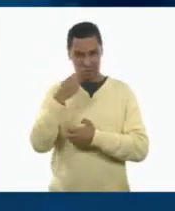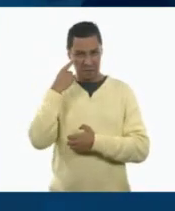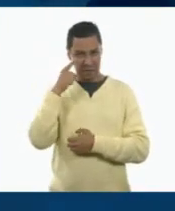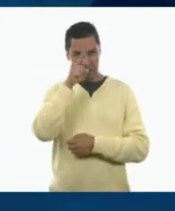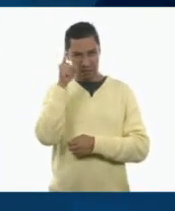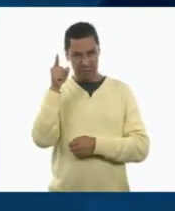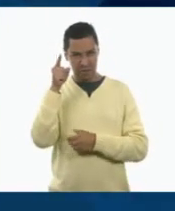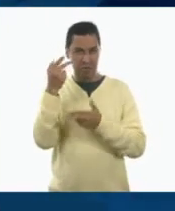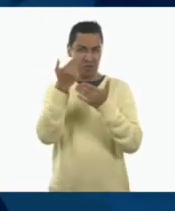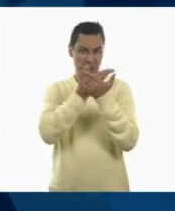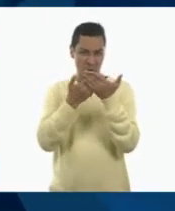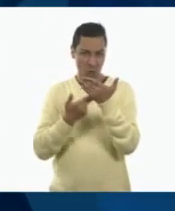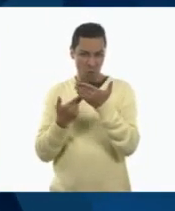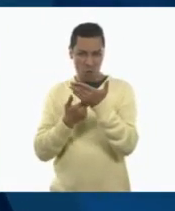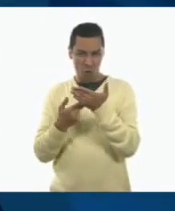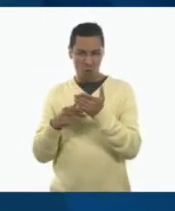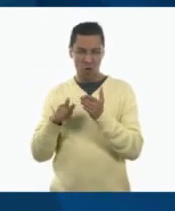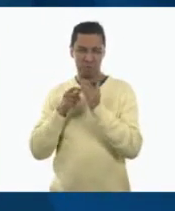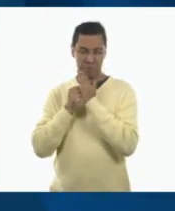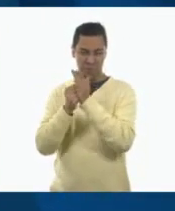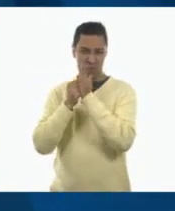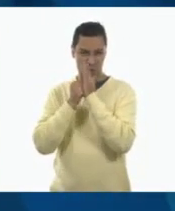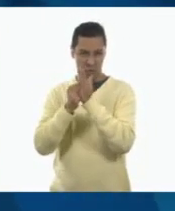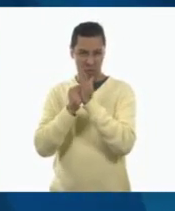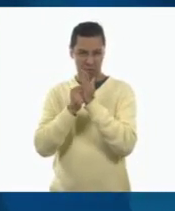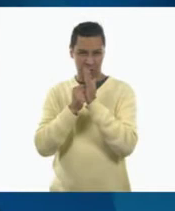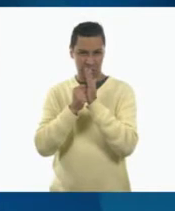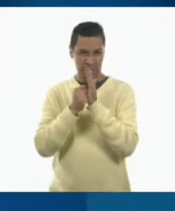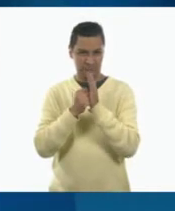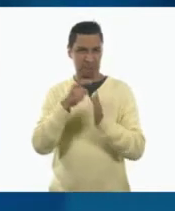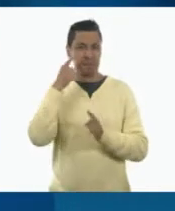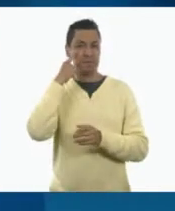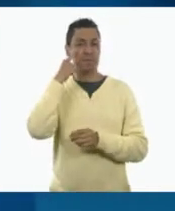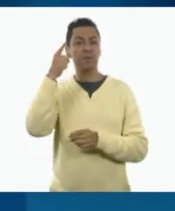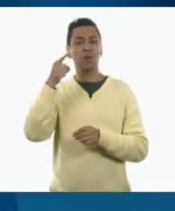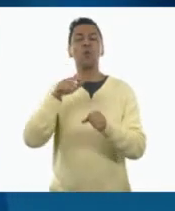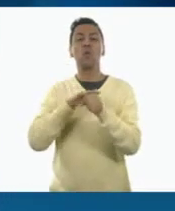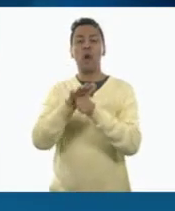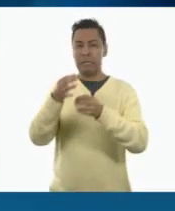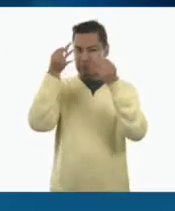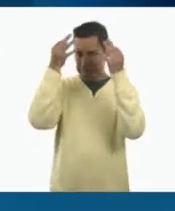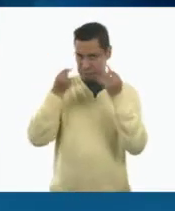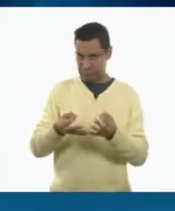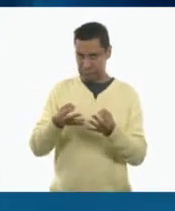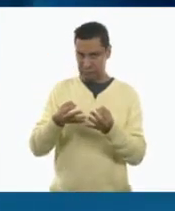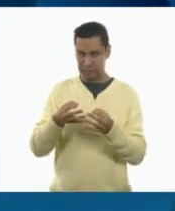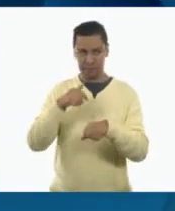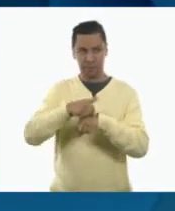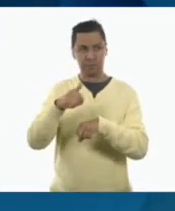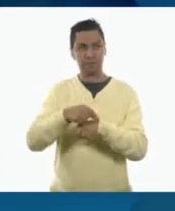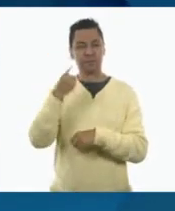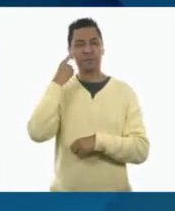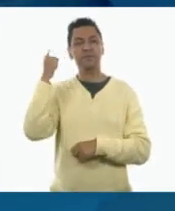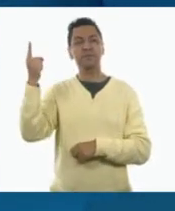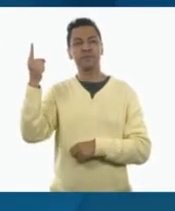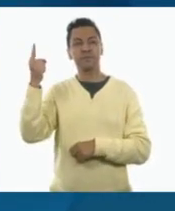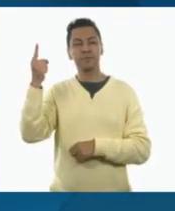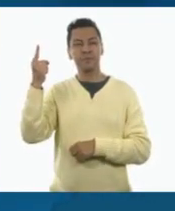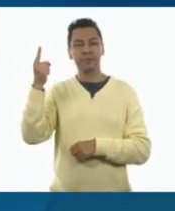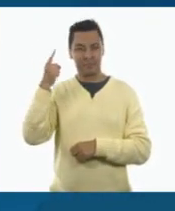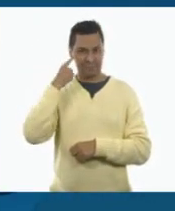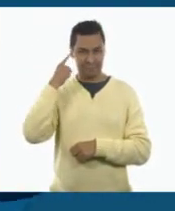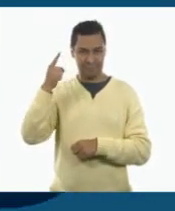que nos representaban los refranes y vamos a ver cuál sería el correcto. En el primero, pues ya vimos que las opciones que dimos